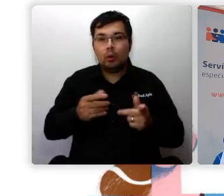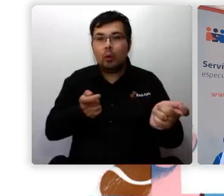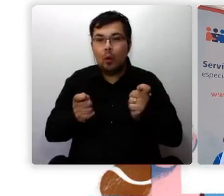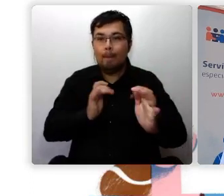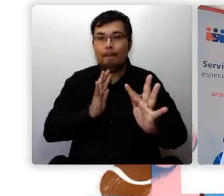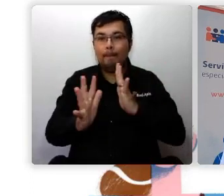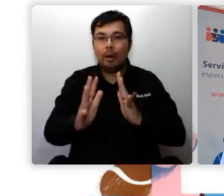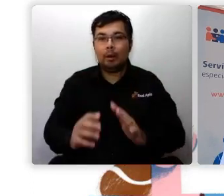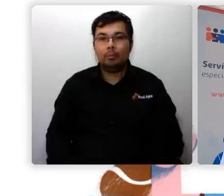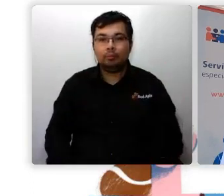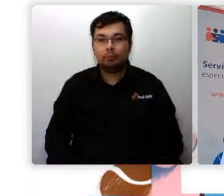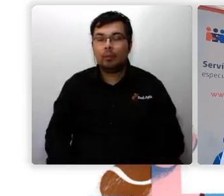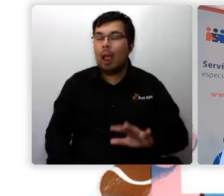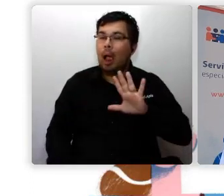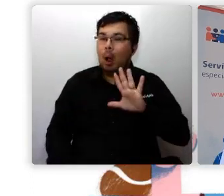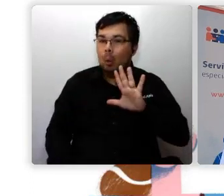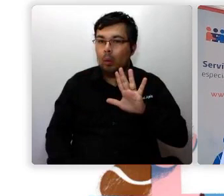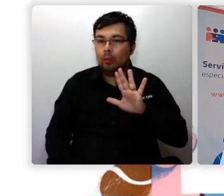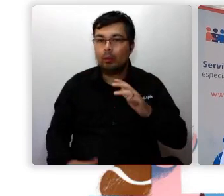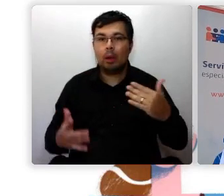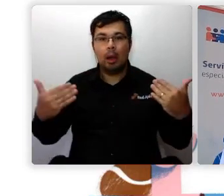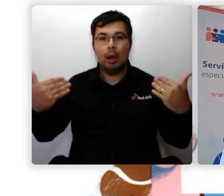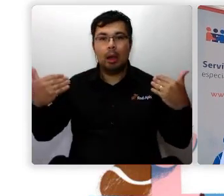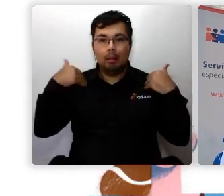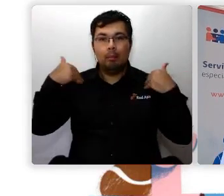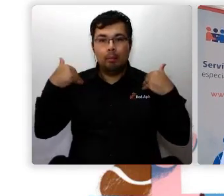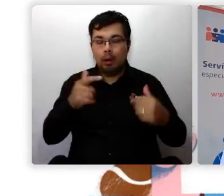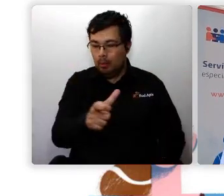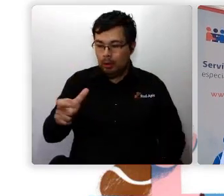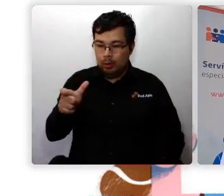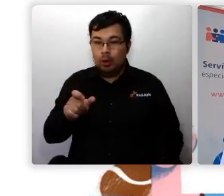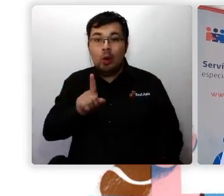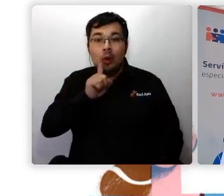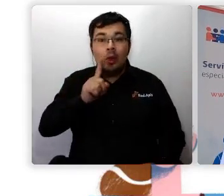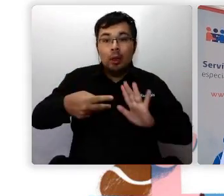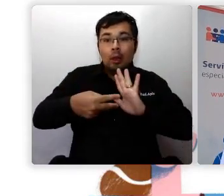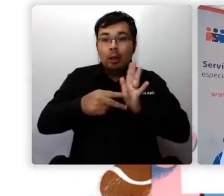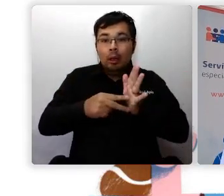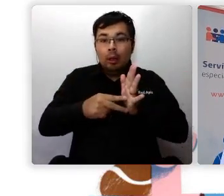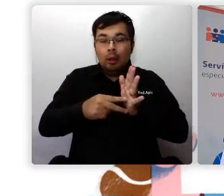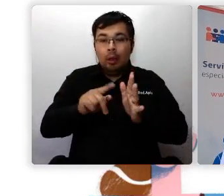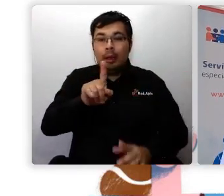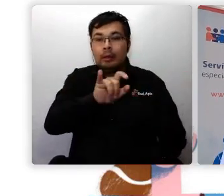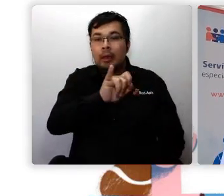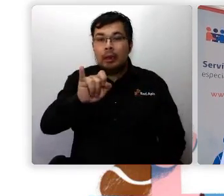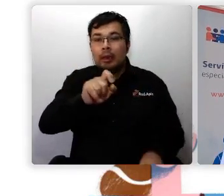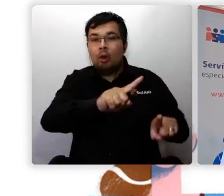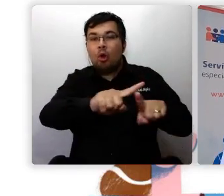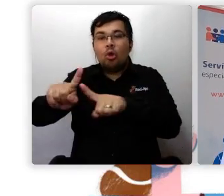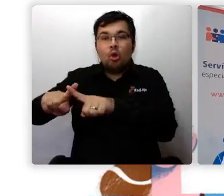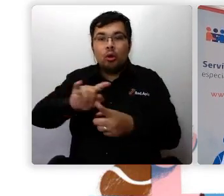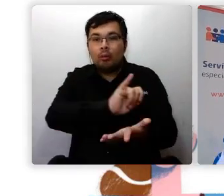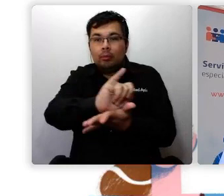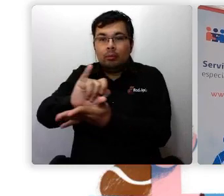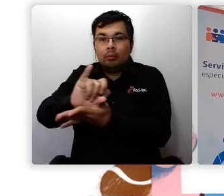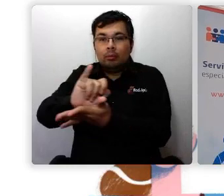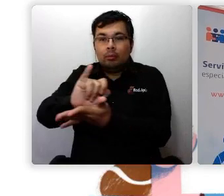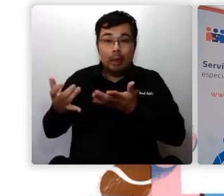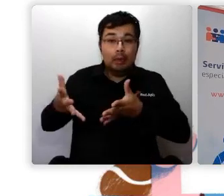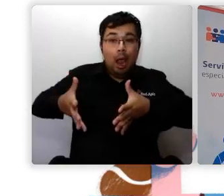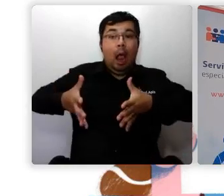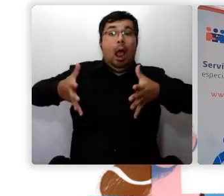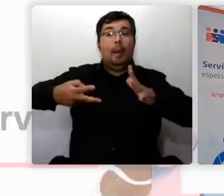práctica, gran parte de la gente tiene más problemas con impuestos internos que con cualquier otra institución. Así que tampoco es un gran problema.